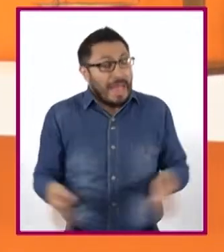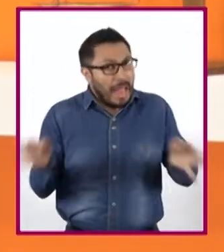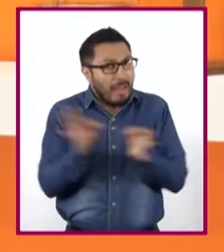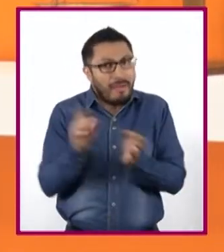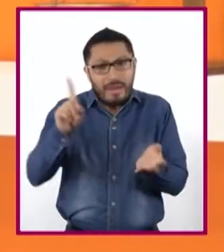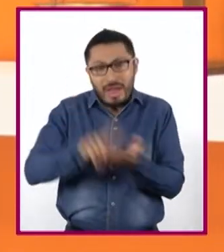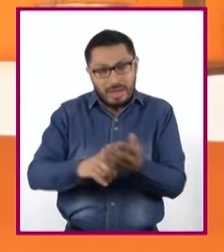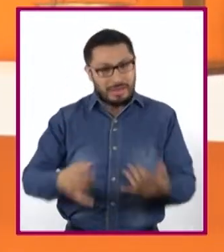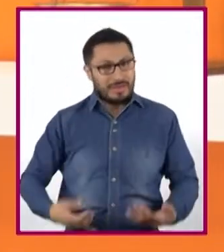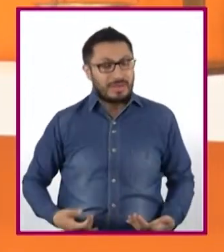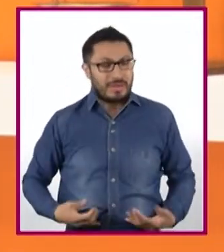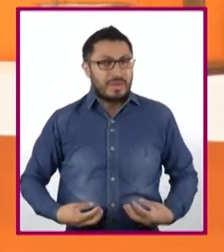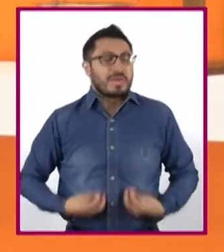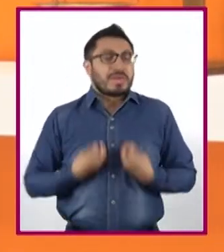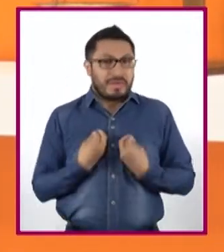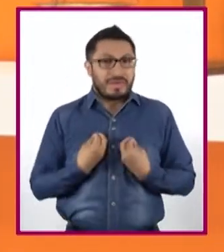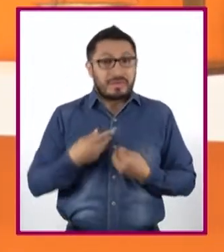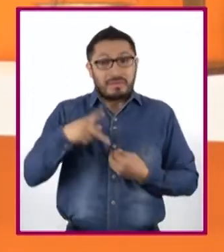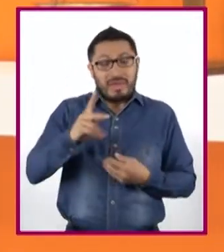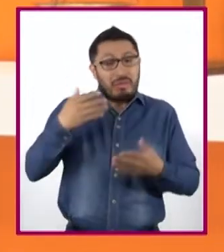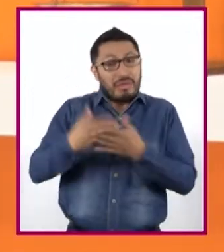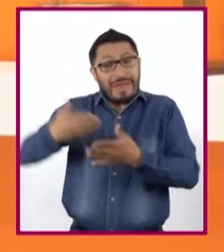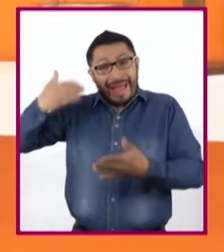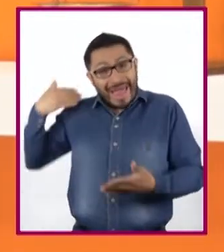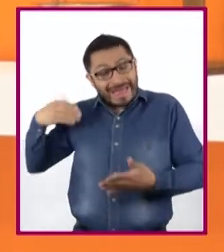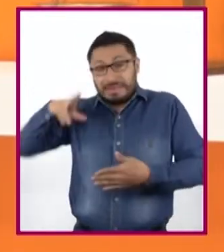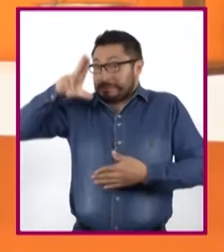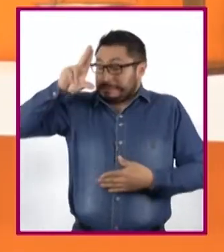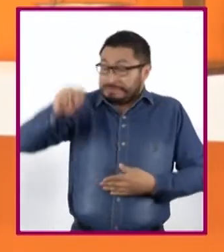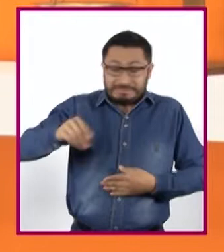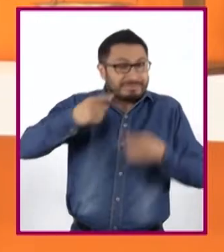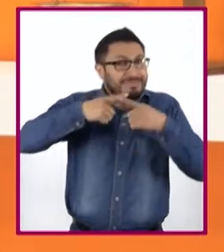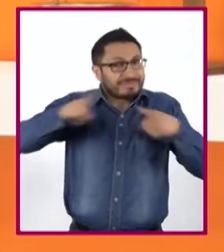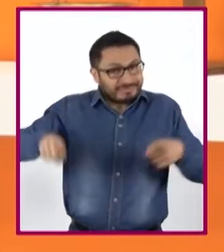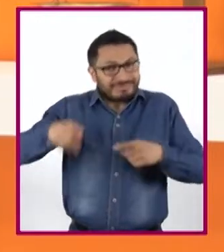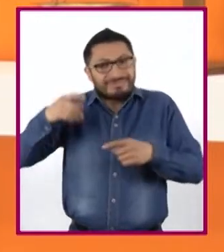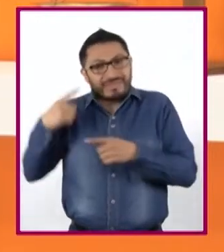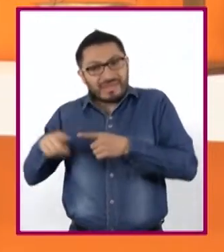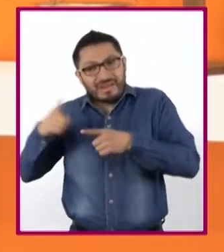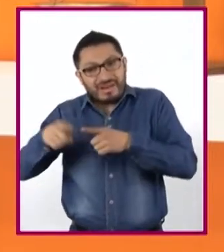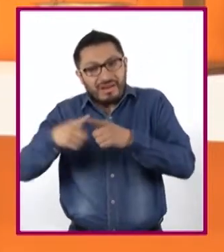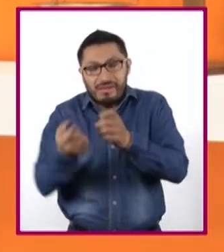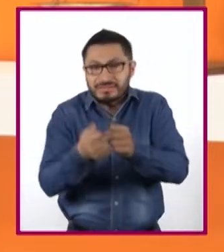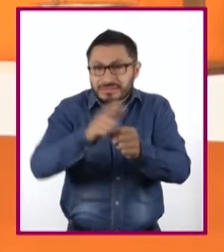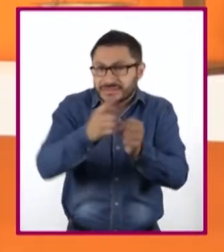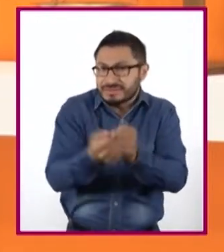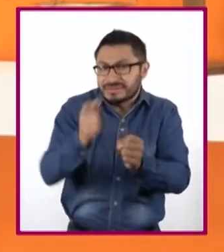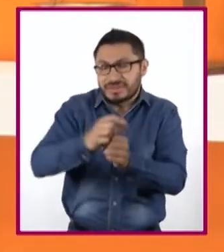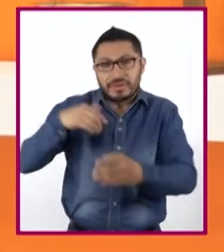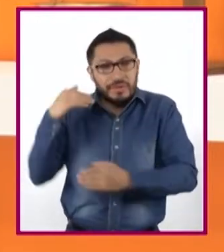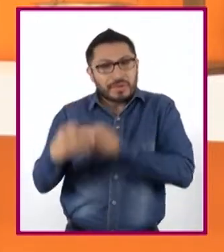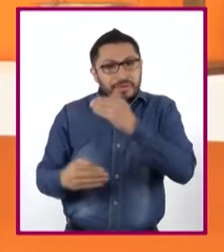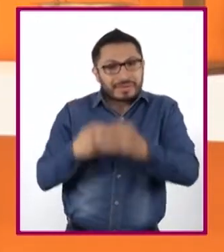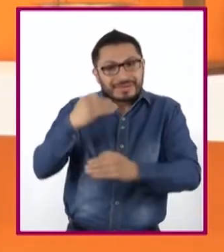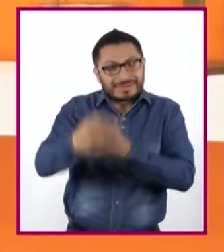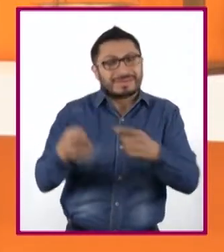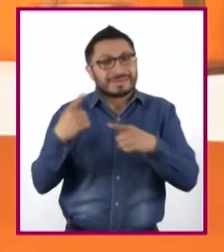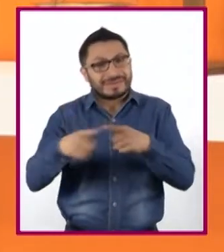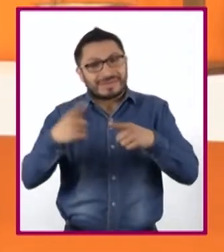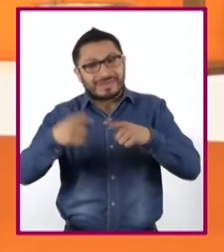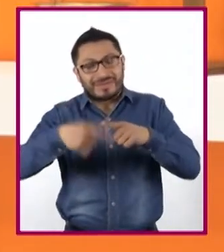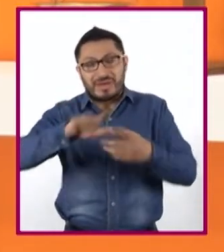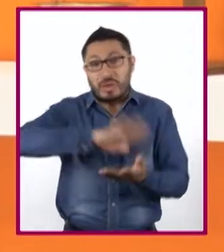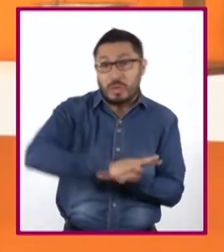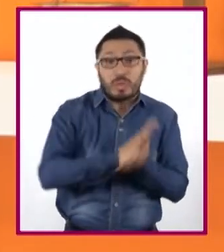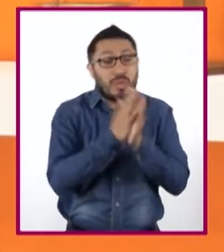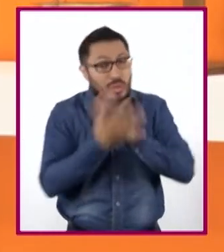así. Veremos que a lo largo de la historia y en las distintas sociedades se ha tenido una visión distinta de lo que pensamos ahora